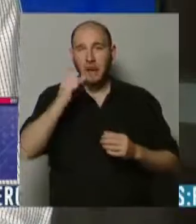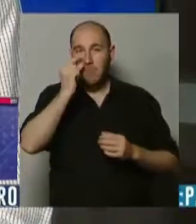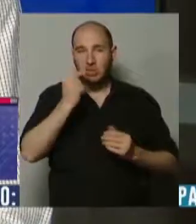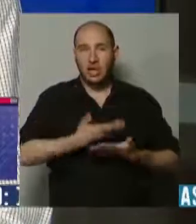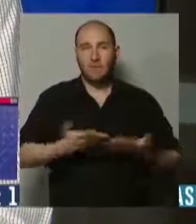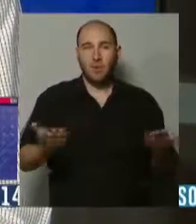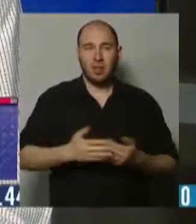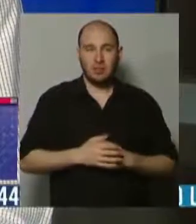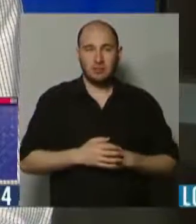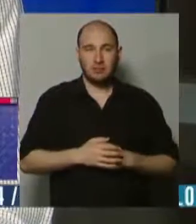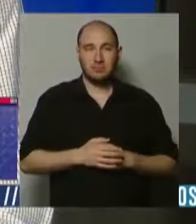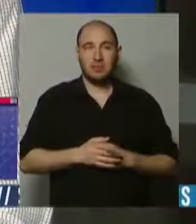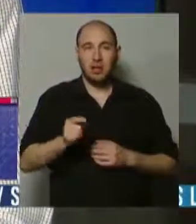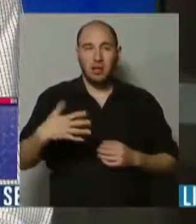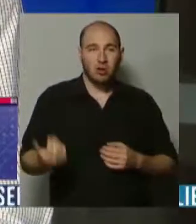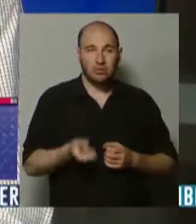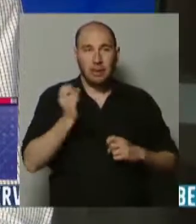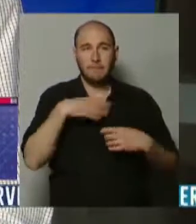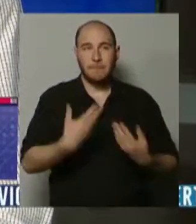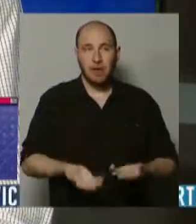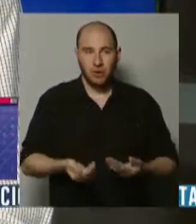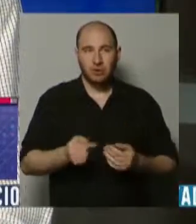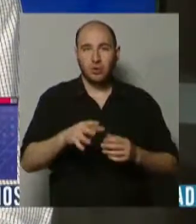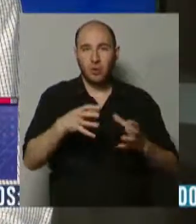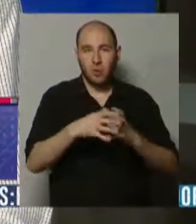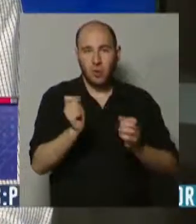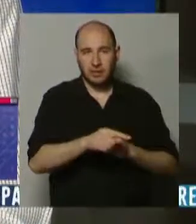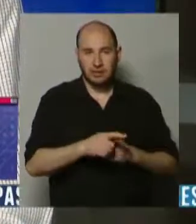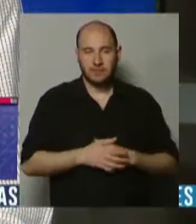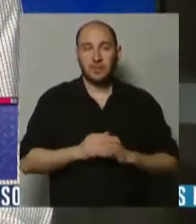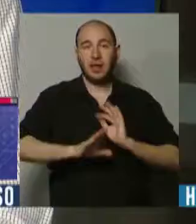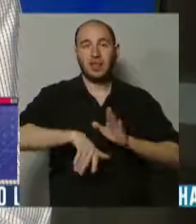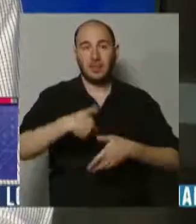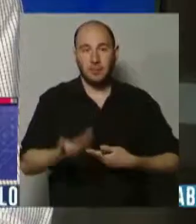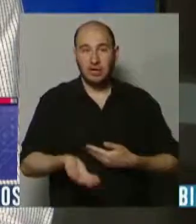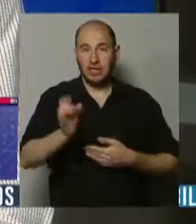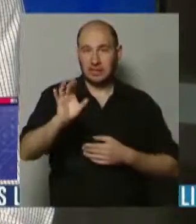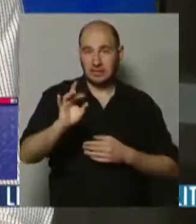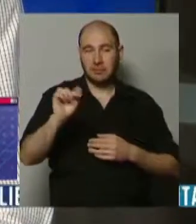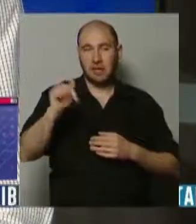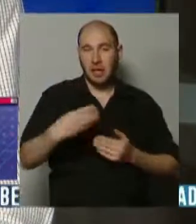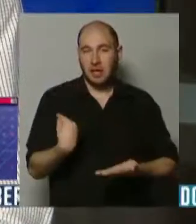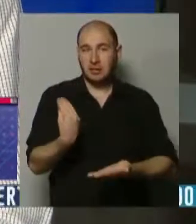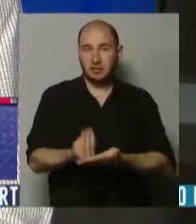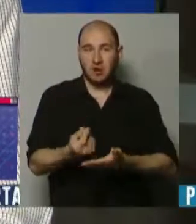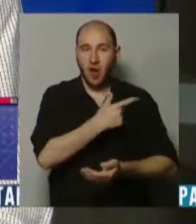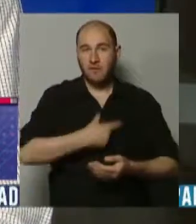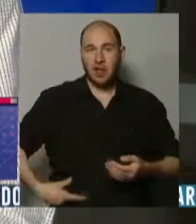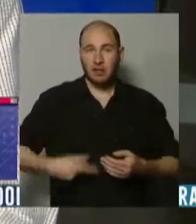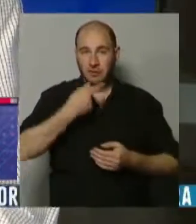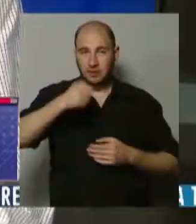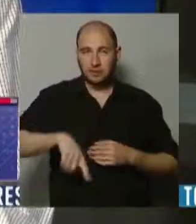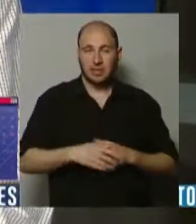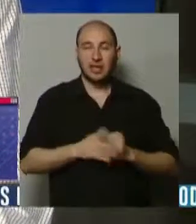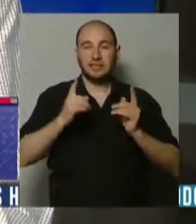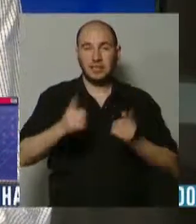políticas públicas que logren una mejor situación de ese sector en particular, para después, en diciembre, ya cuando asuma el gobernador provincial,